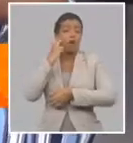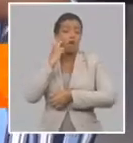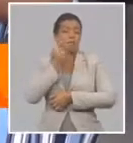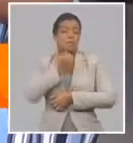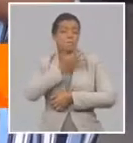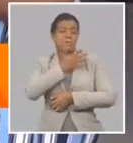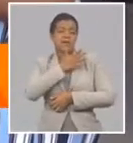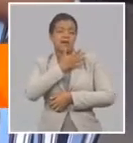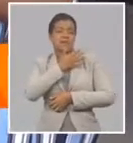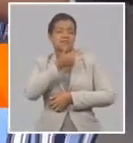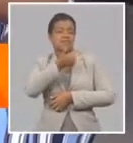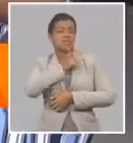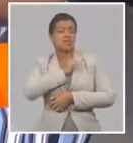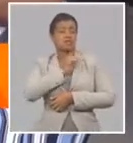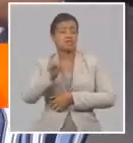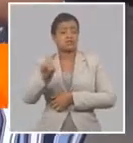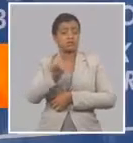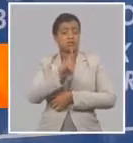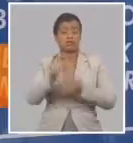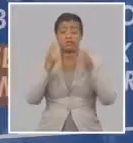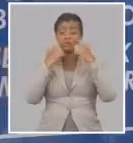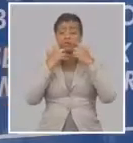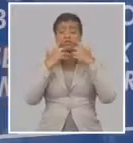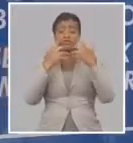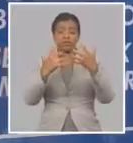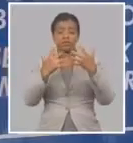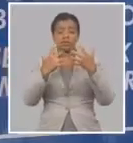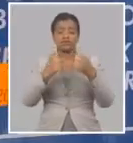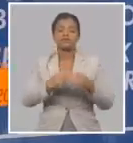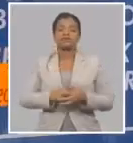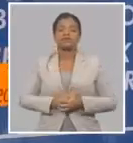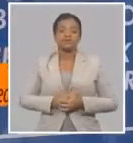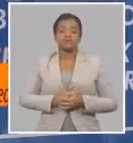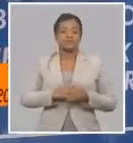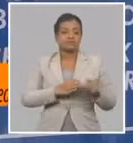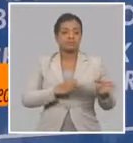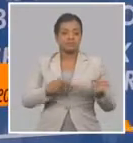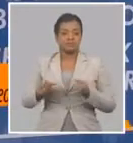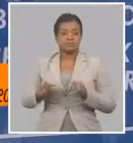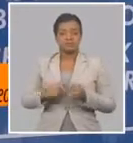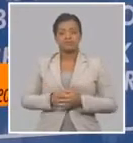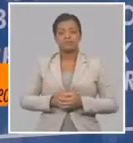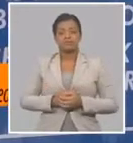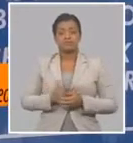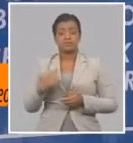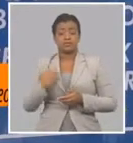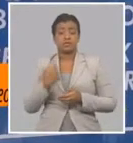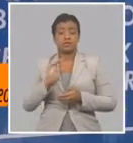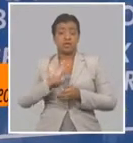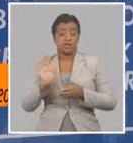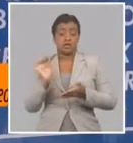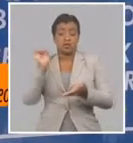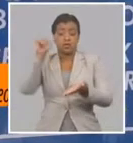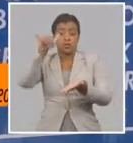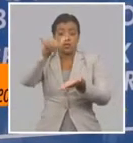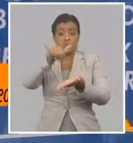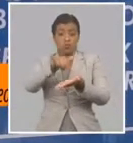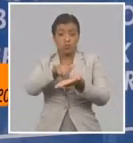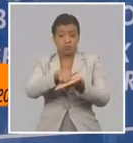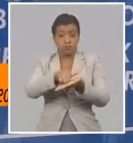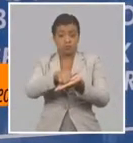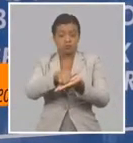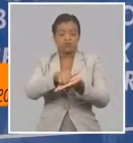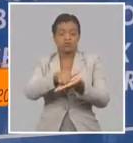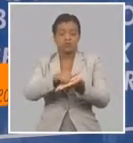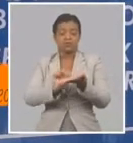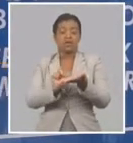en el estado de salud de las personas a la llegada de la aeronave sube una autoridad sanitaria